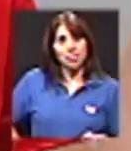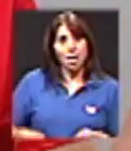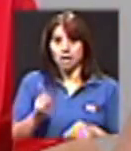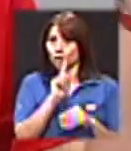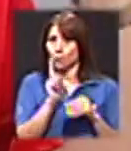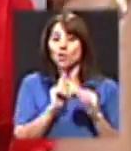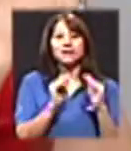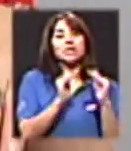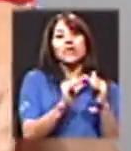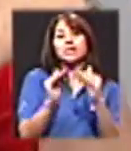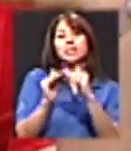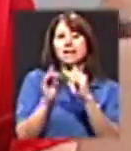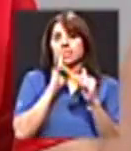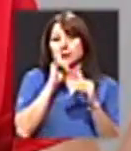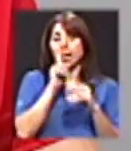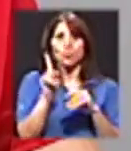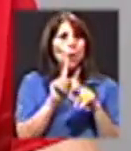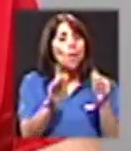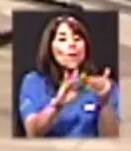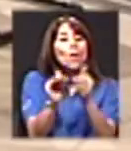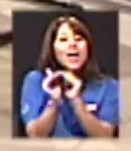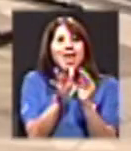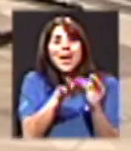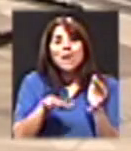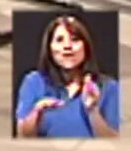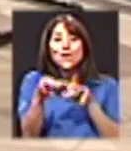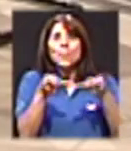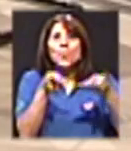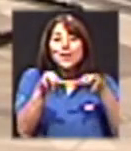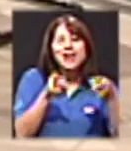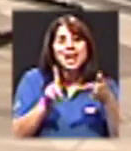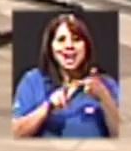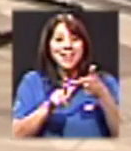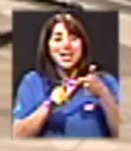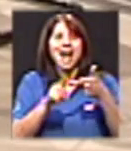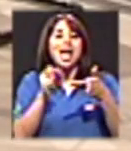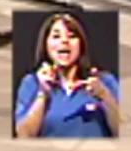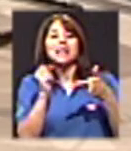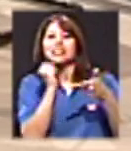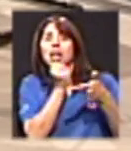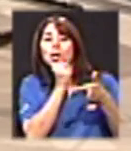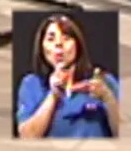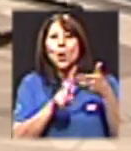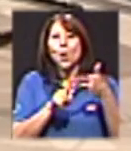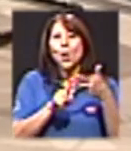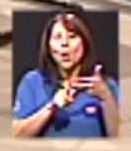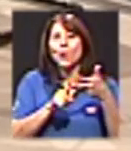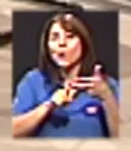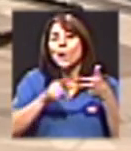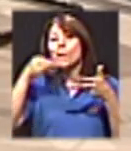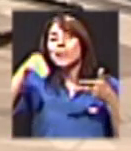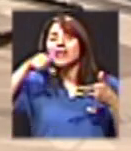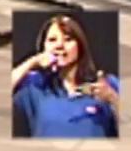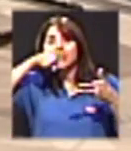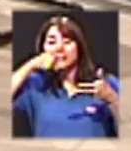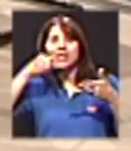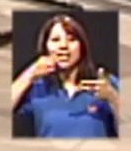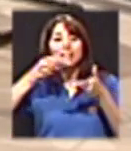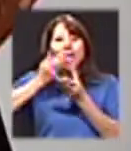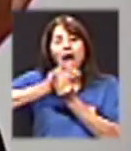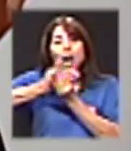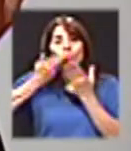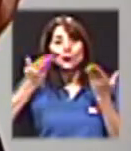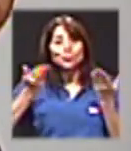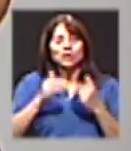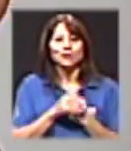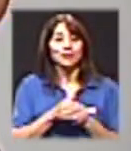donde había pulpero, salón, pasar por el Teste a comerse un taco, todas esas cosas son vivencias diferentes, ¿verdad? Creo que en esos años,